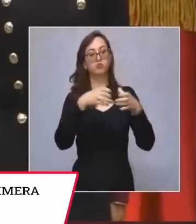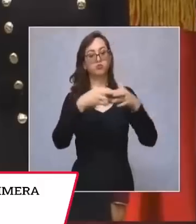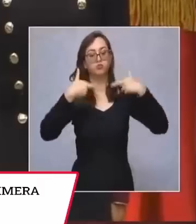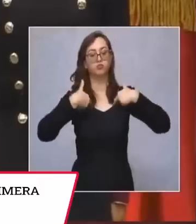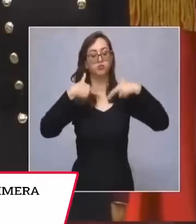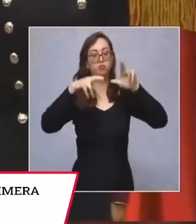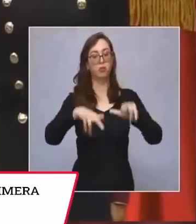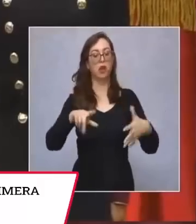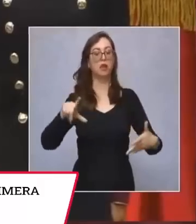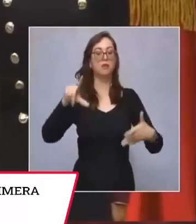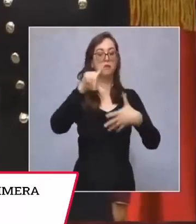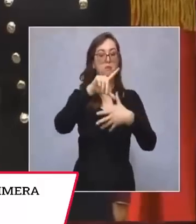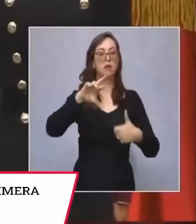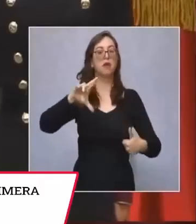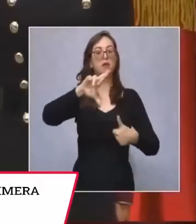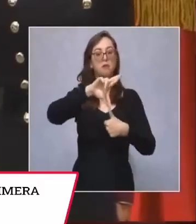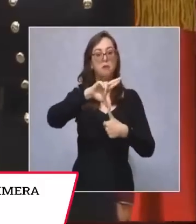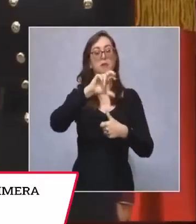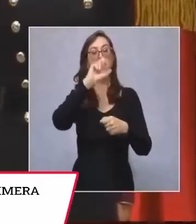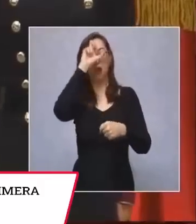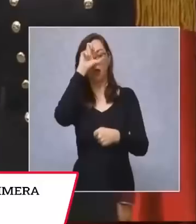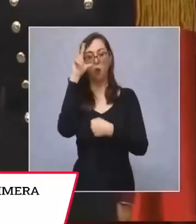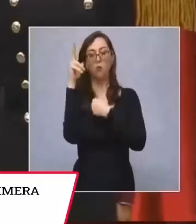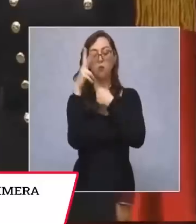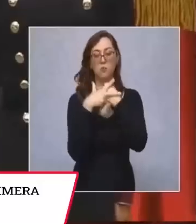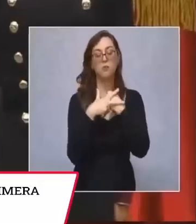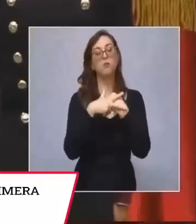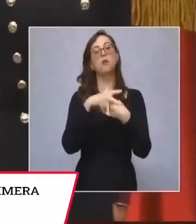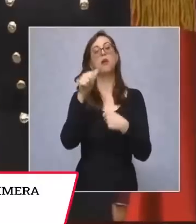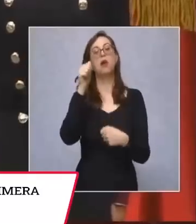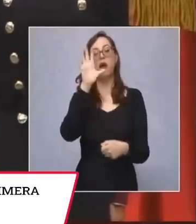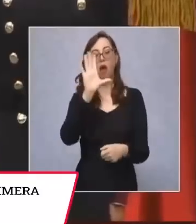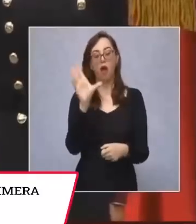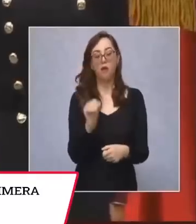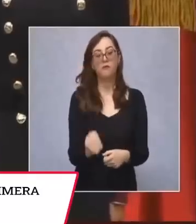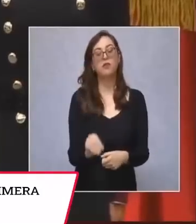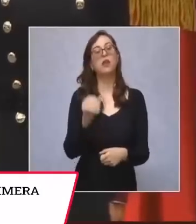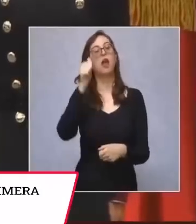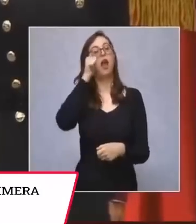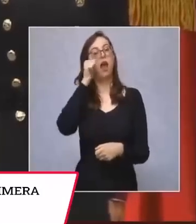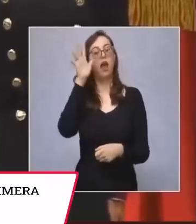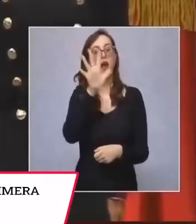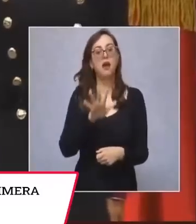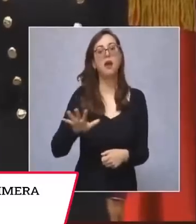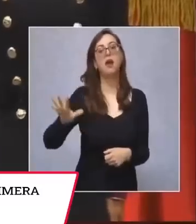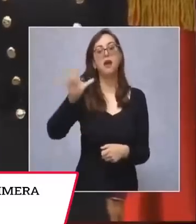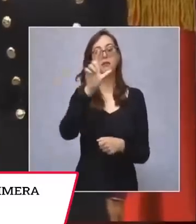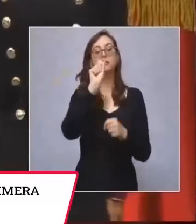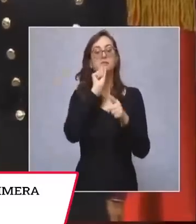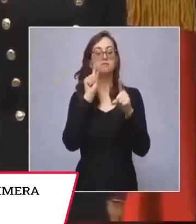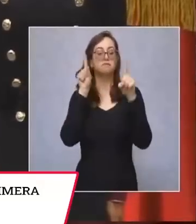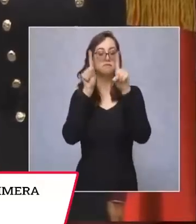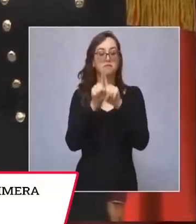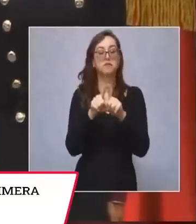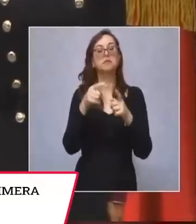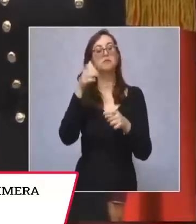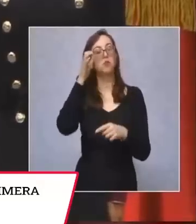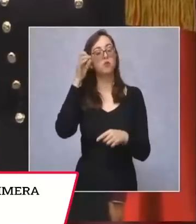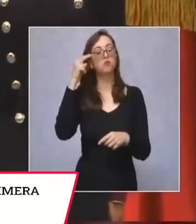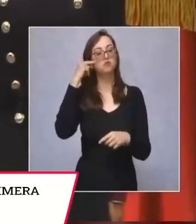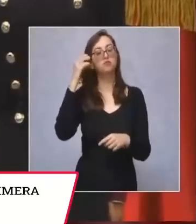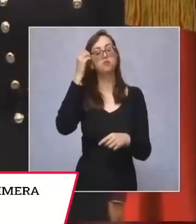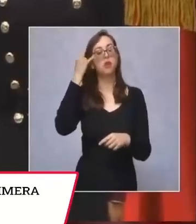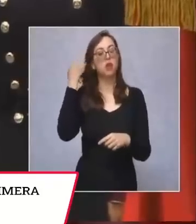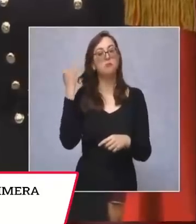la doctora, hay que seguir limpiando de corrupción al Poder Judicial, y lo dice en frente de los ministros y ministras que han sido